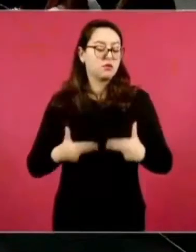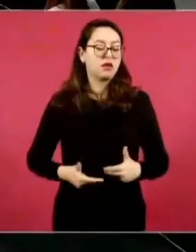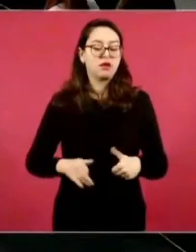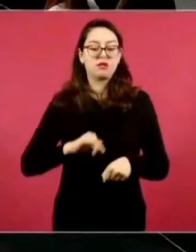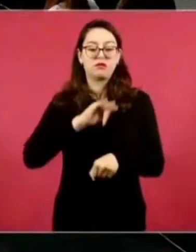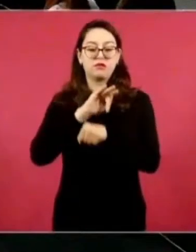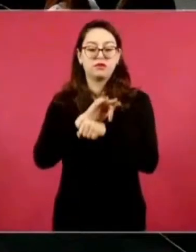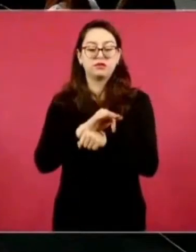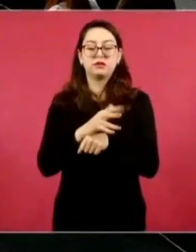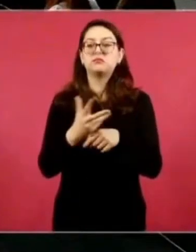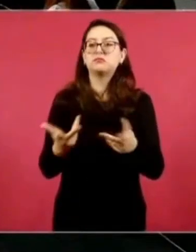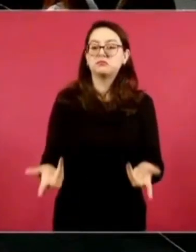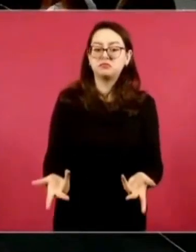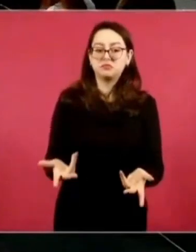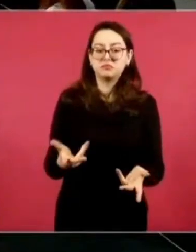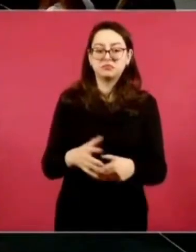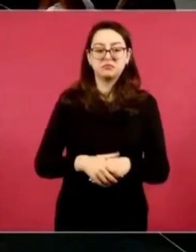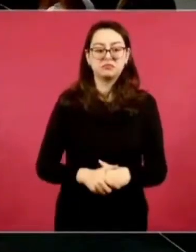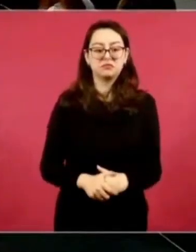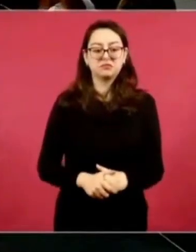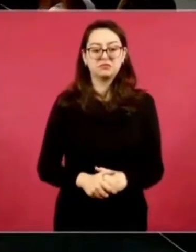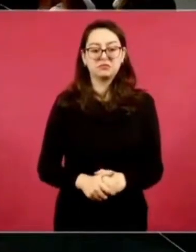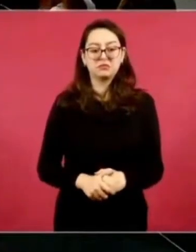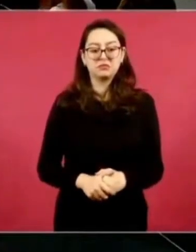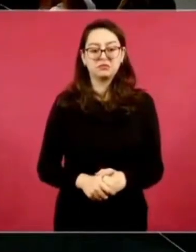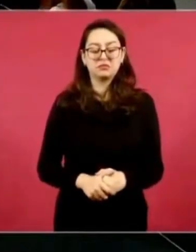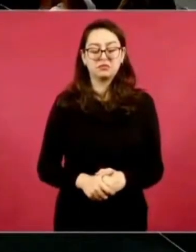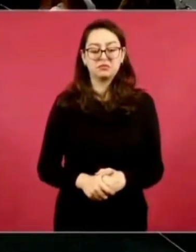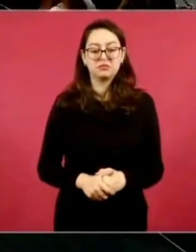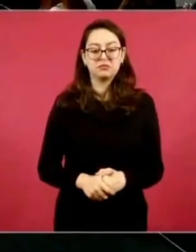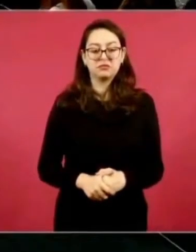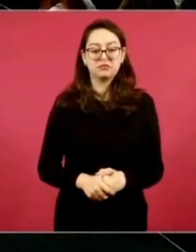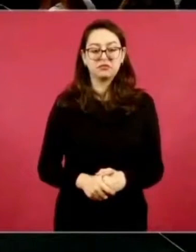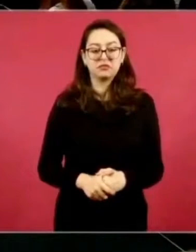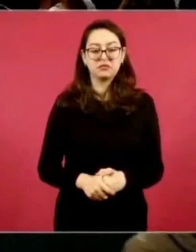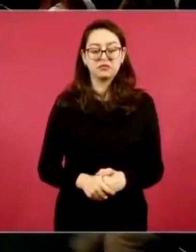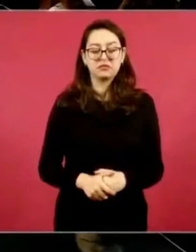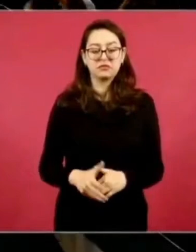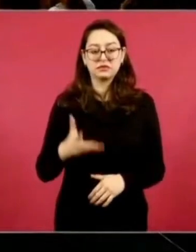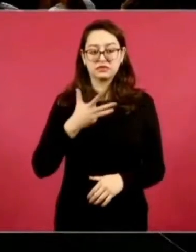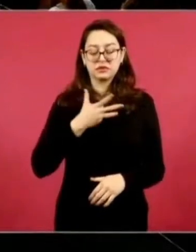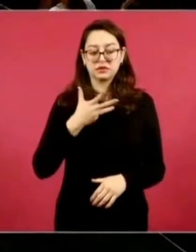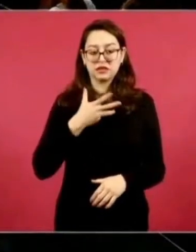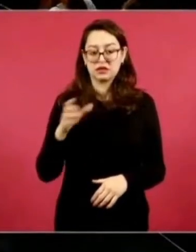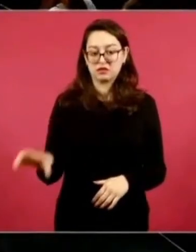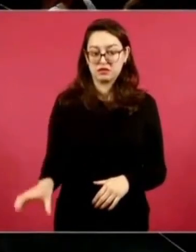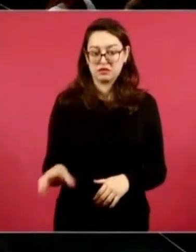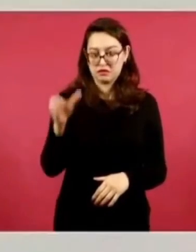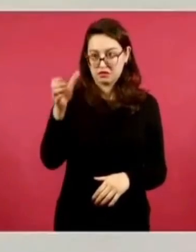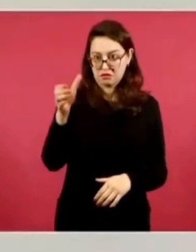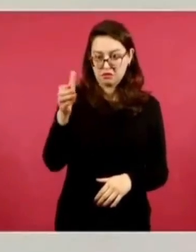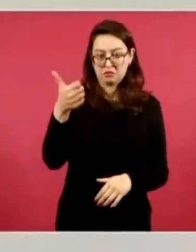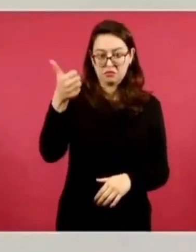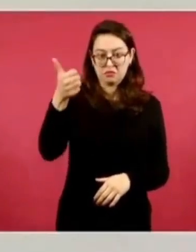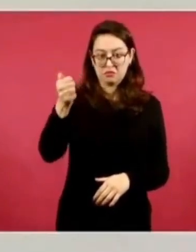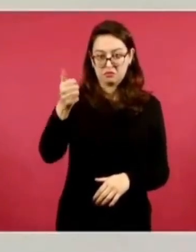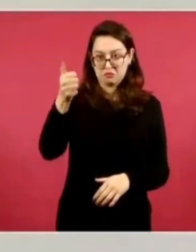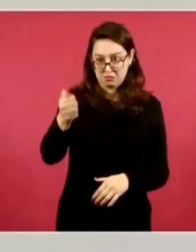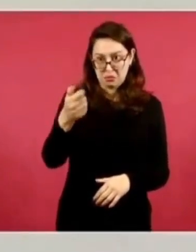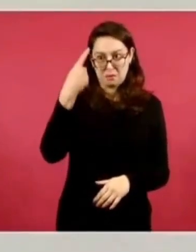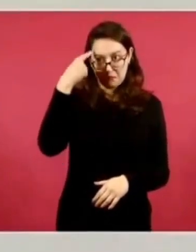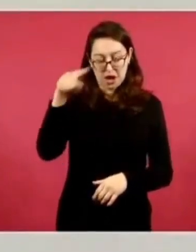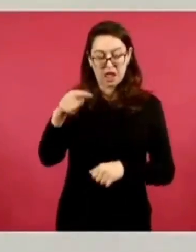humanos. Mire, señor presidente, estos son los botones de pánico que da RCU Sistemas.